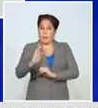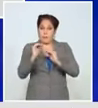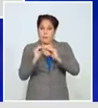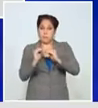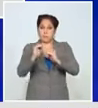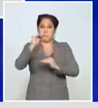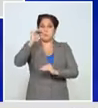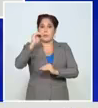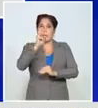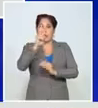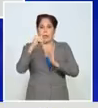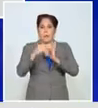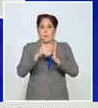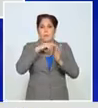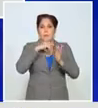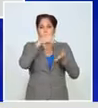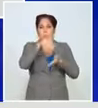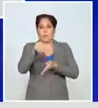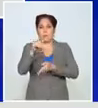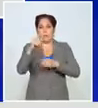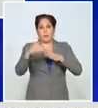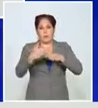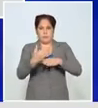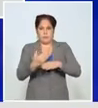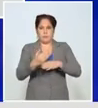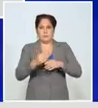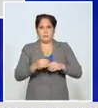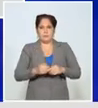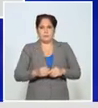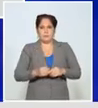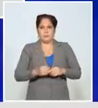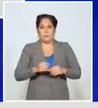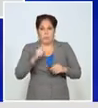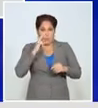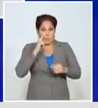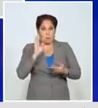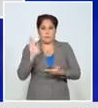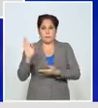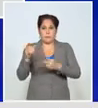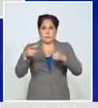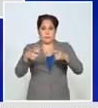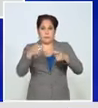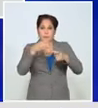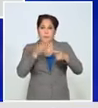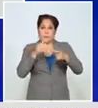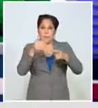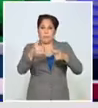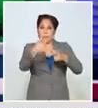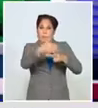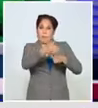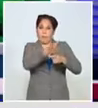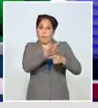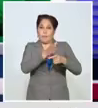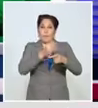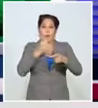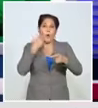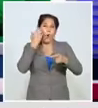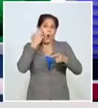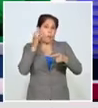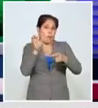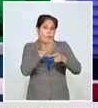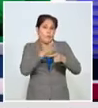los 3.000 fallecidos en un día. Como puedes ver, sí, muy compleja la situación, a